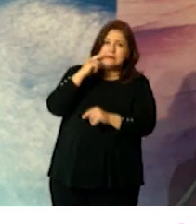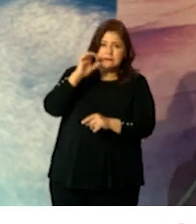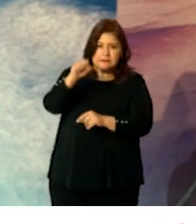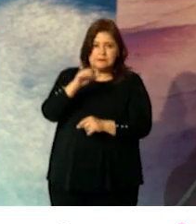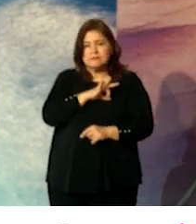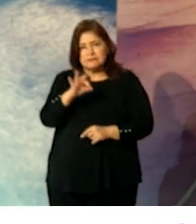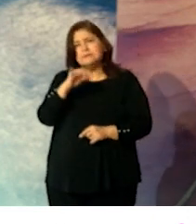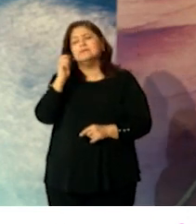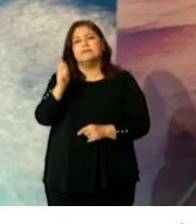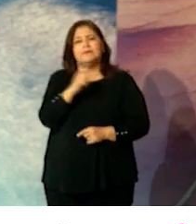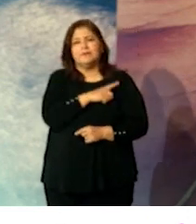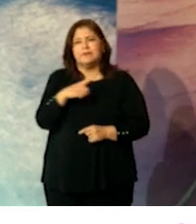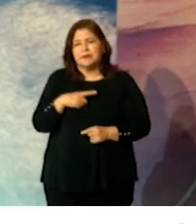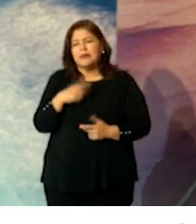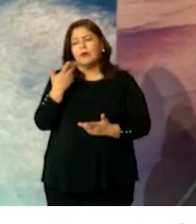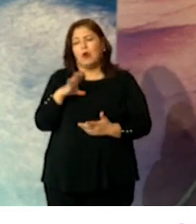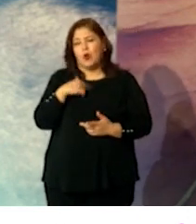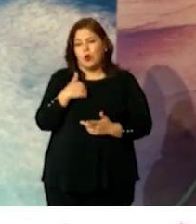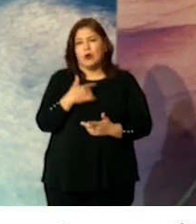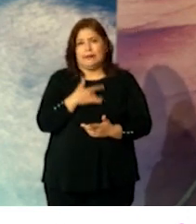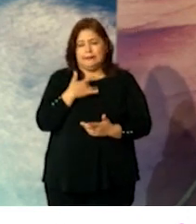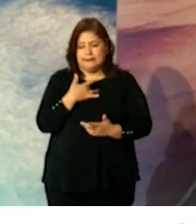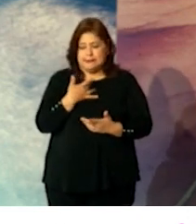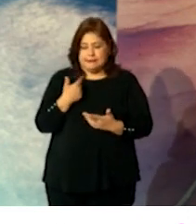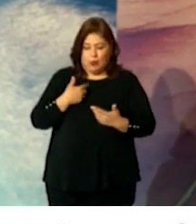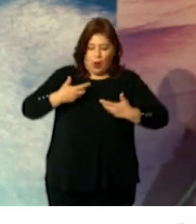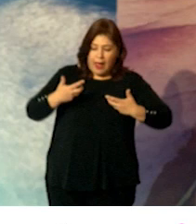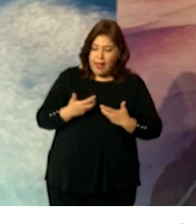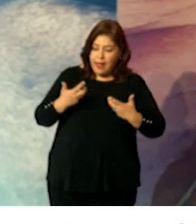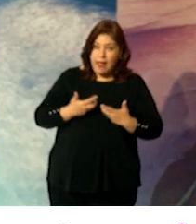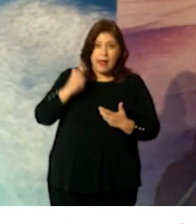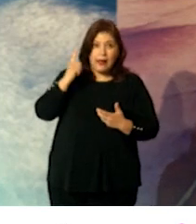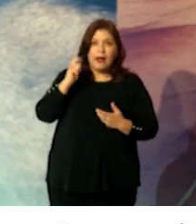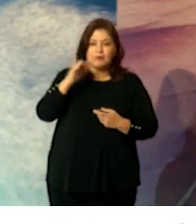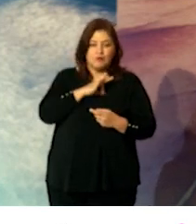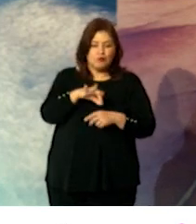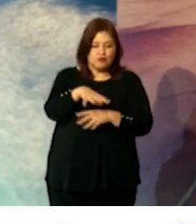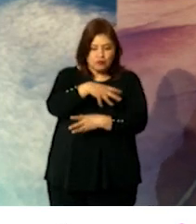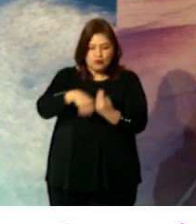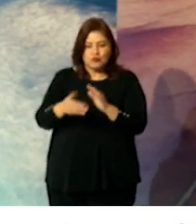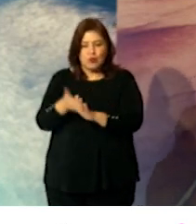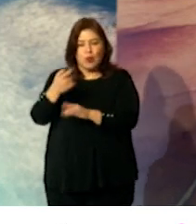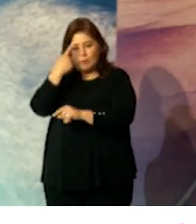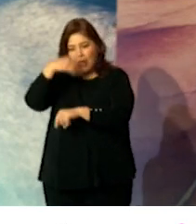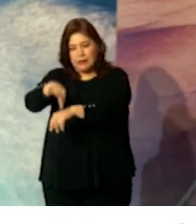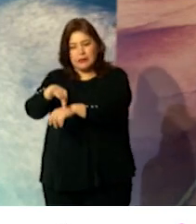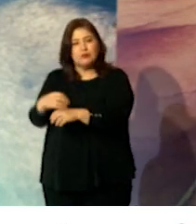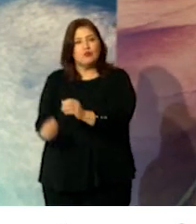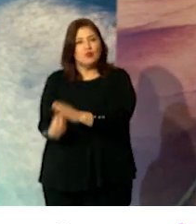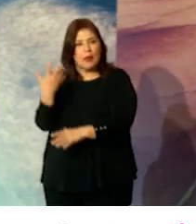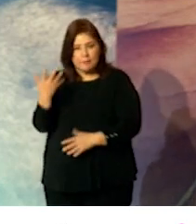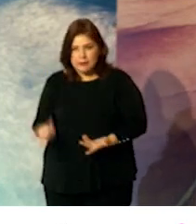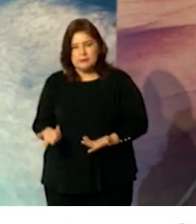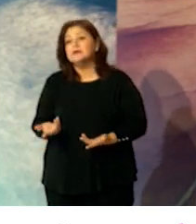anterior es tan importante, la esperanza de que todo lo que estamos haciendo está construyendo realidad y está construyendo una realidad nueva.